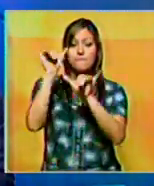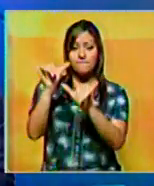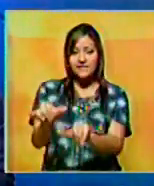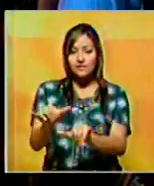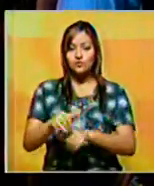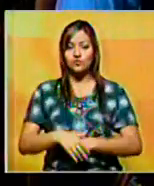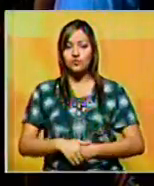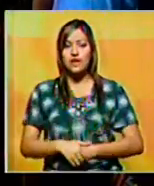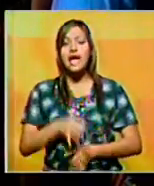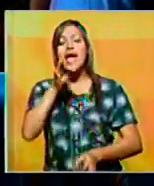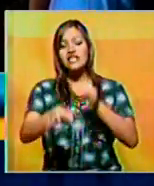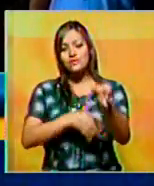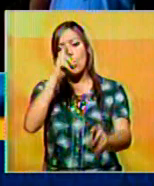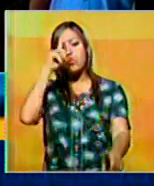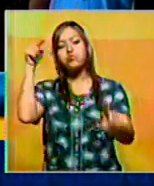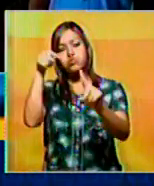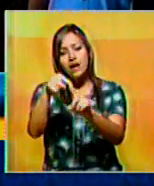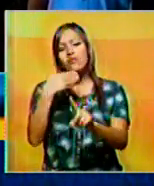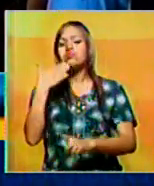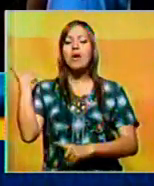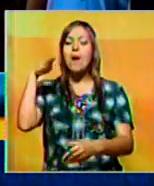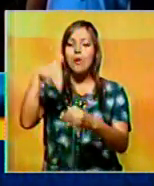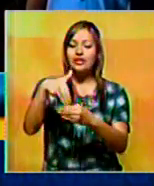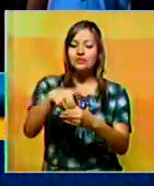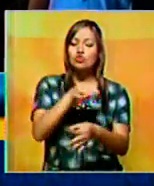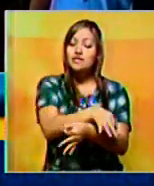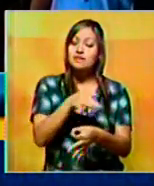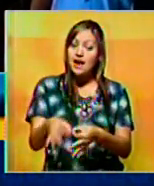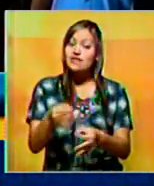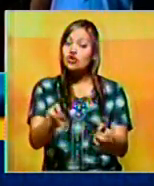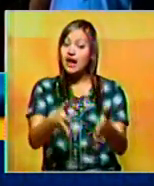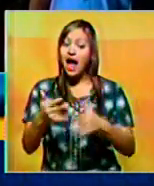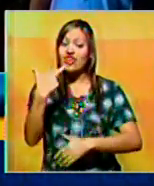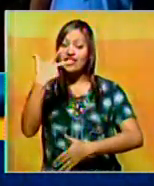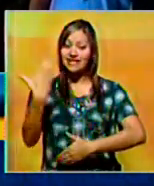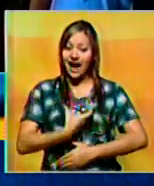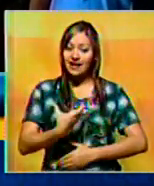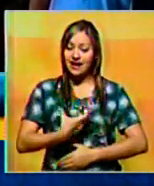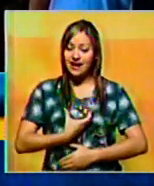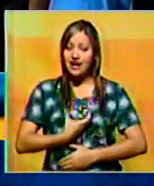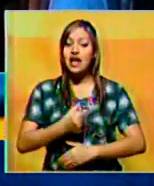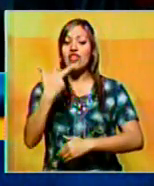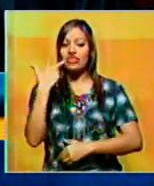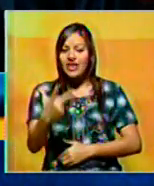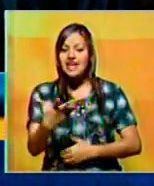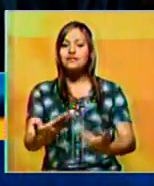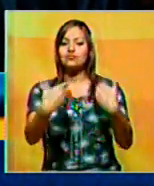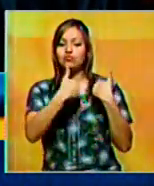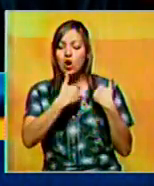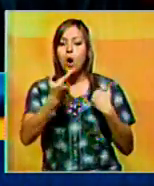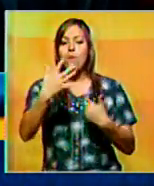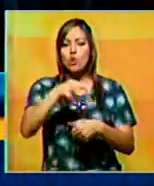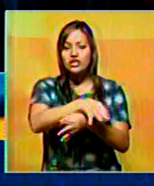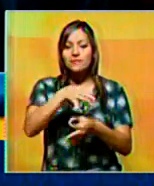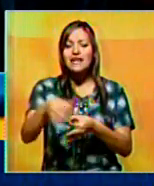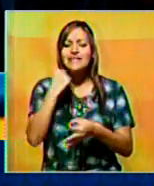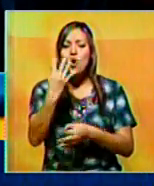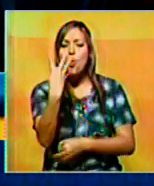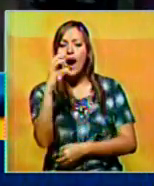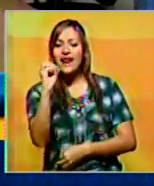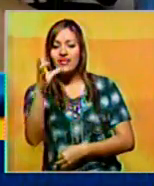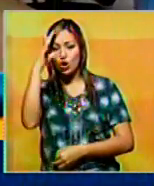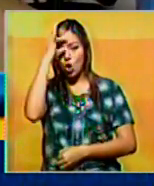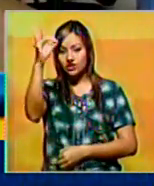entidad. Resaltó el logro de las pasadas elecciones municipales, donde ganaron 3 alcaldías y 3 cámaras municipales con casi 40